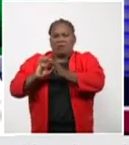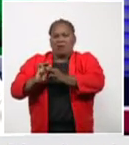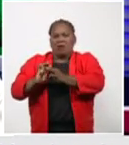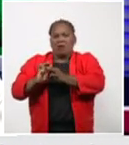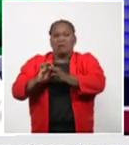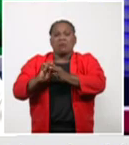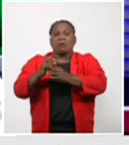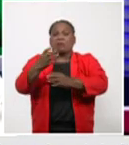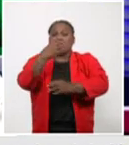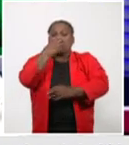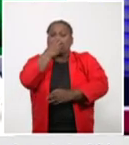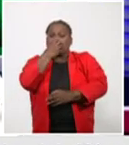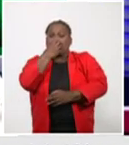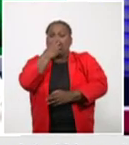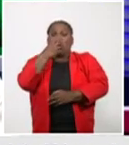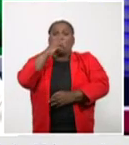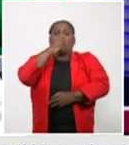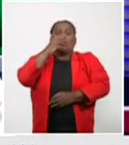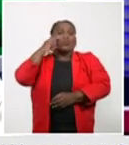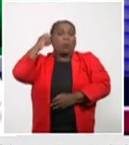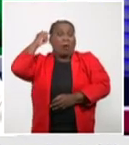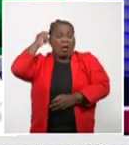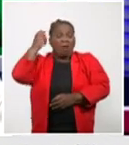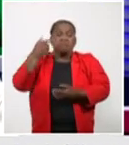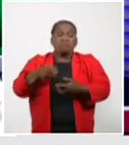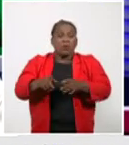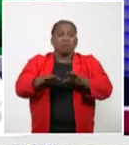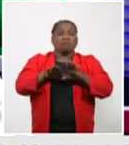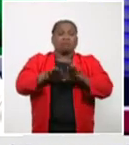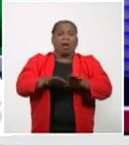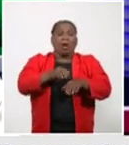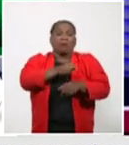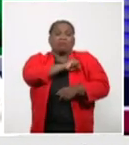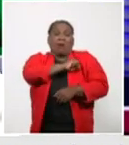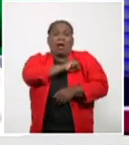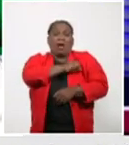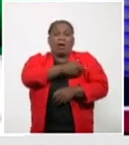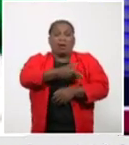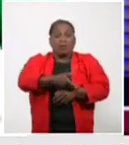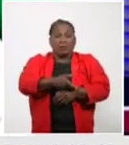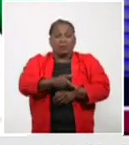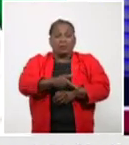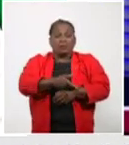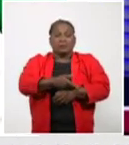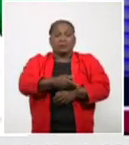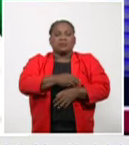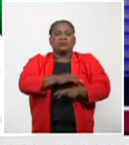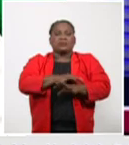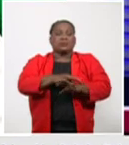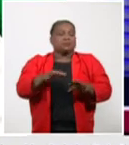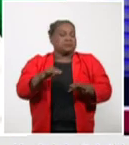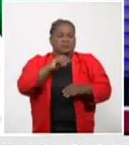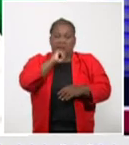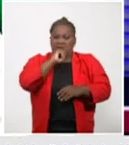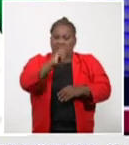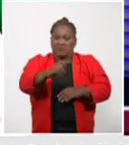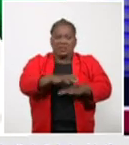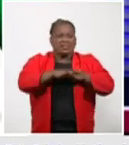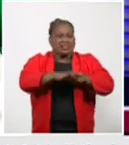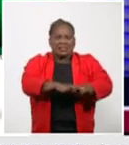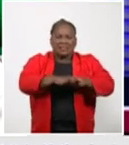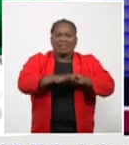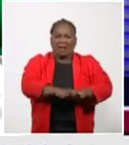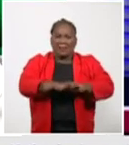intubarlo, ventilarlo, pero posteriormente hace una parada cardíaca en asistolia, de la cual tampoco fue posible